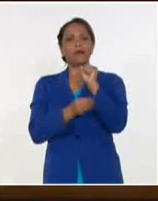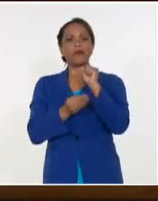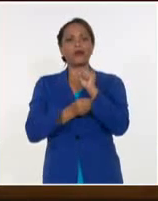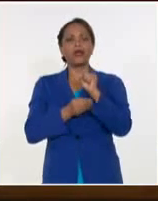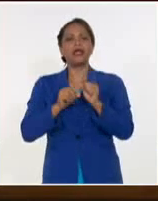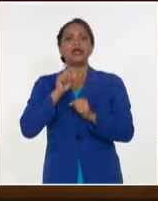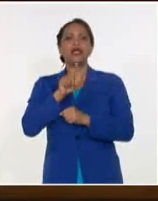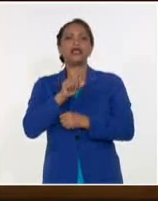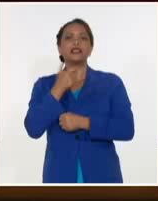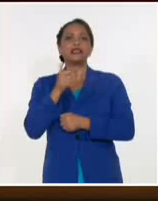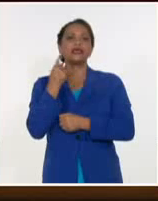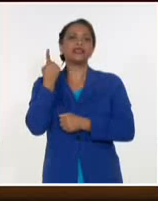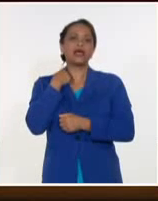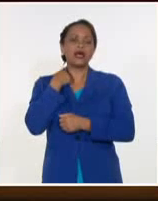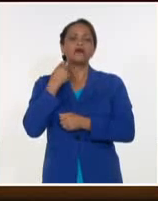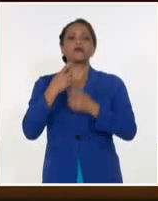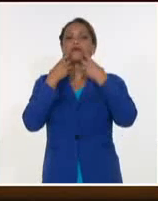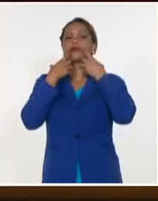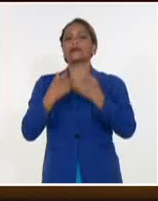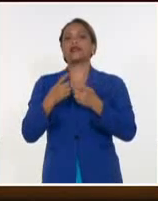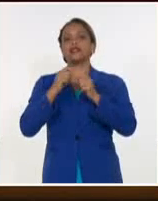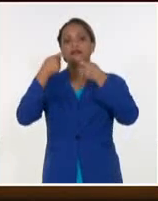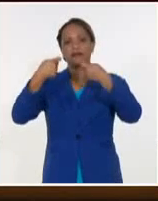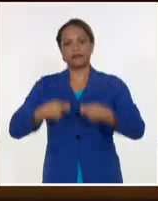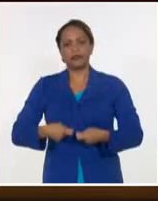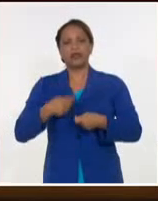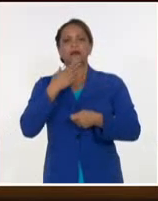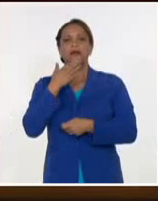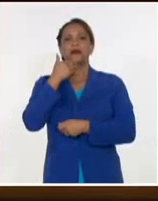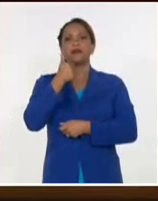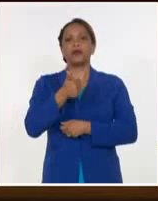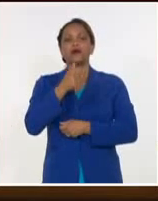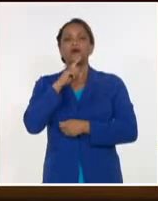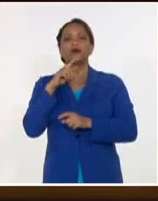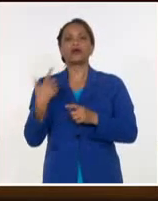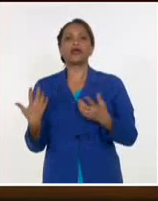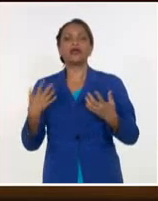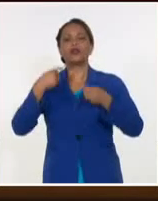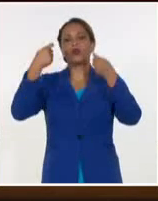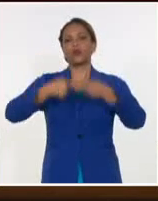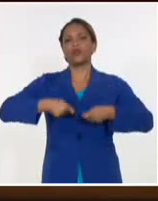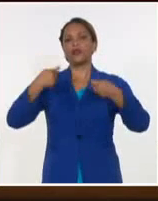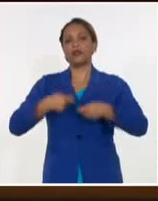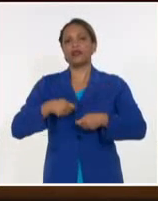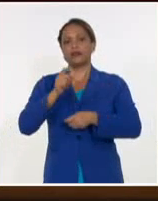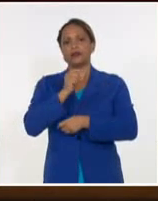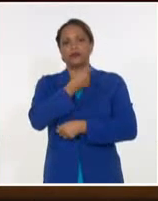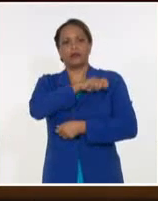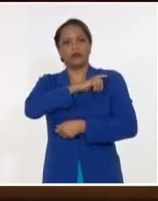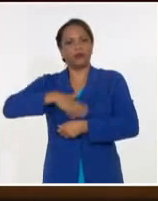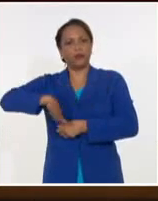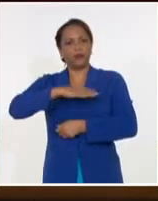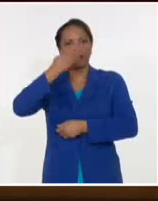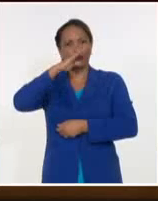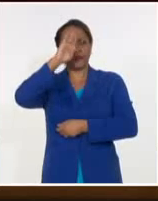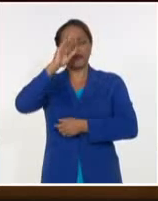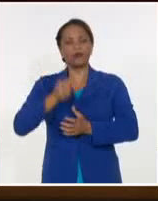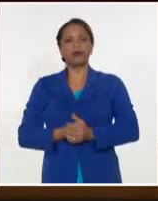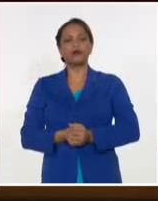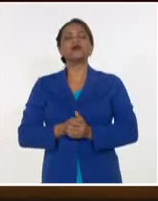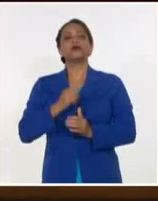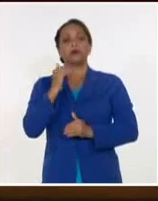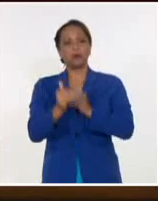con importantes decisiones para favorecer la institucionalidad y los derechos de la ciudadanía cubana. Un